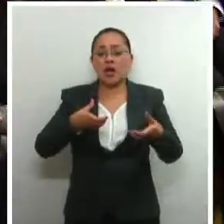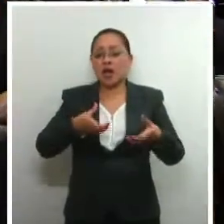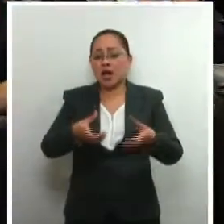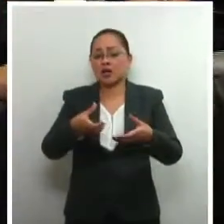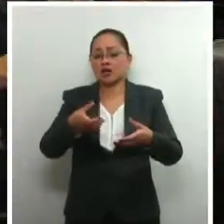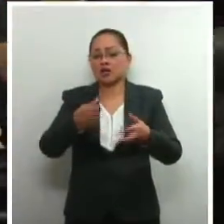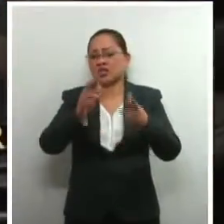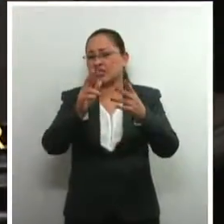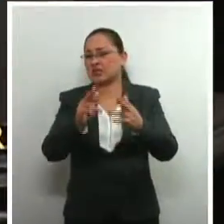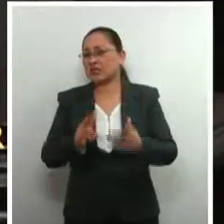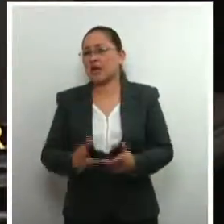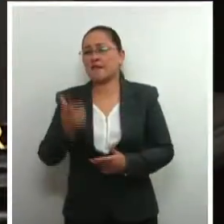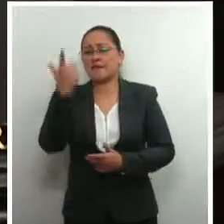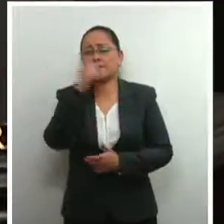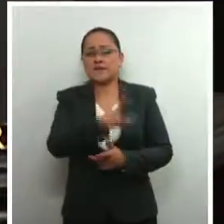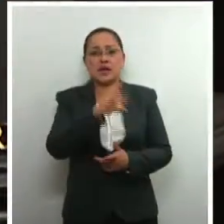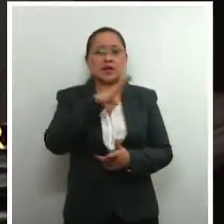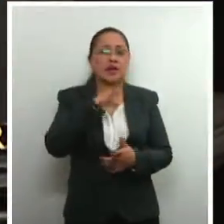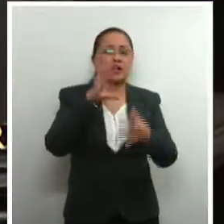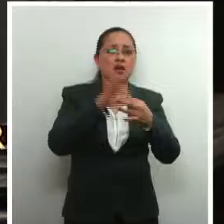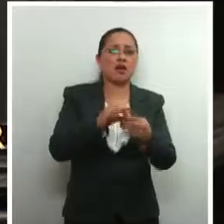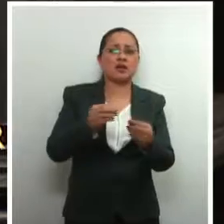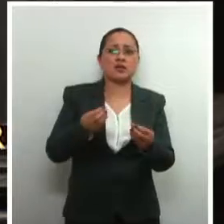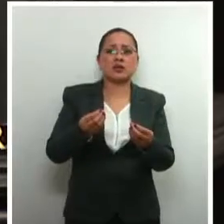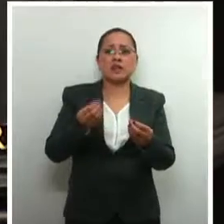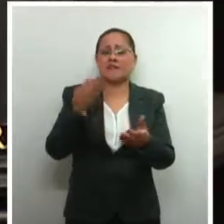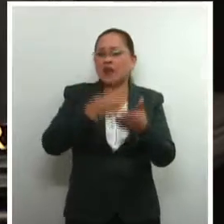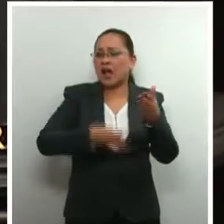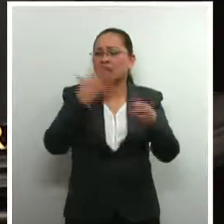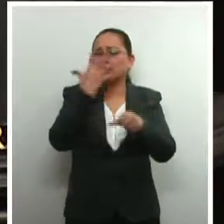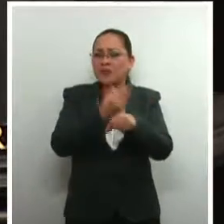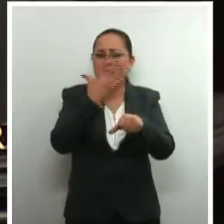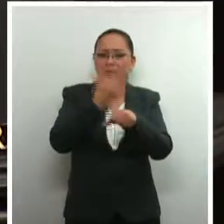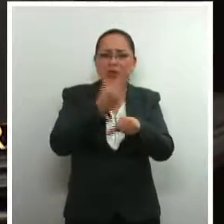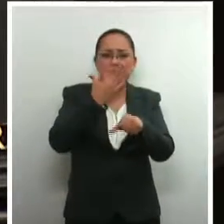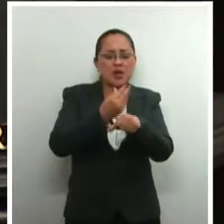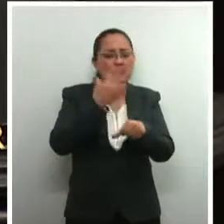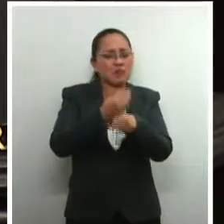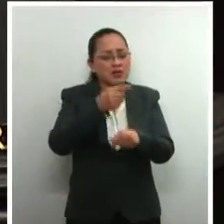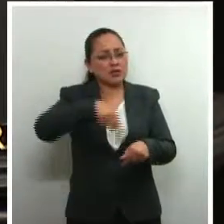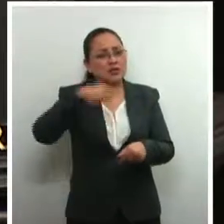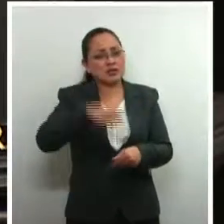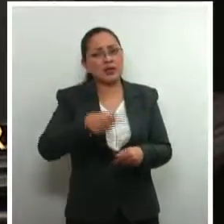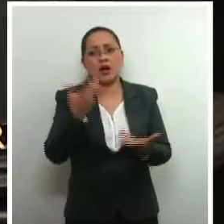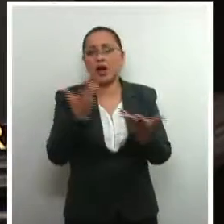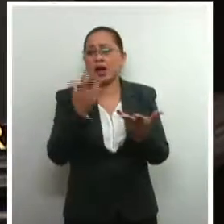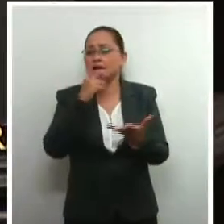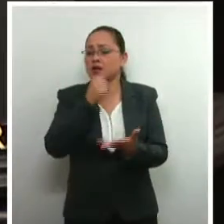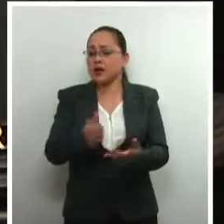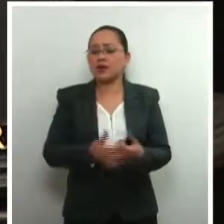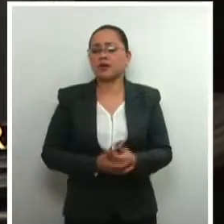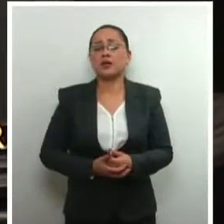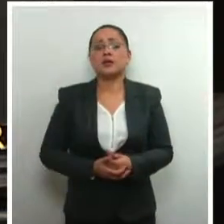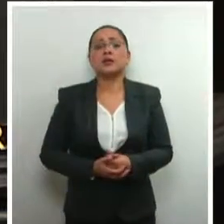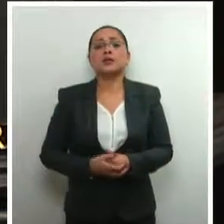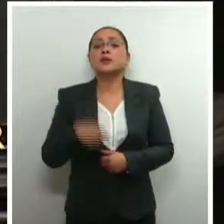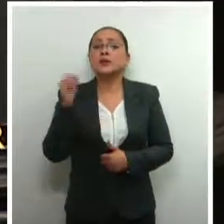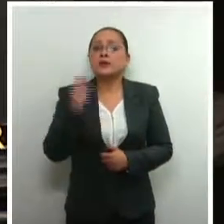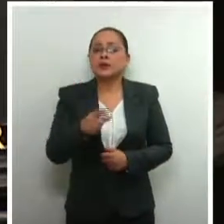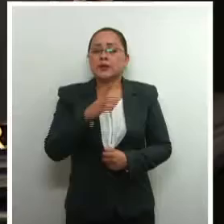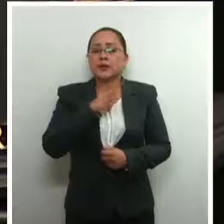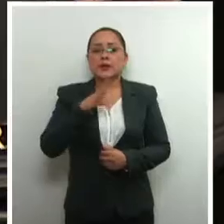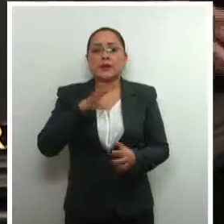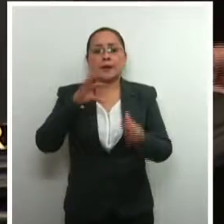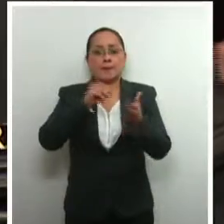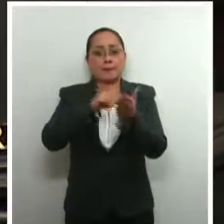muy deterioradas, con mucha necesidad de mantenimiento que no se les da, y que tenemos en